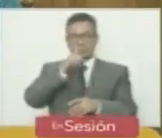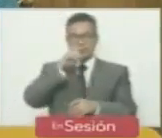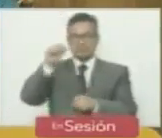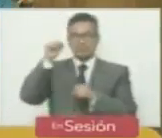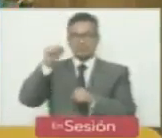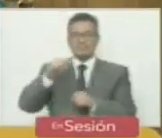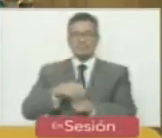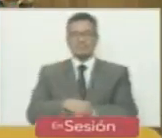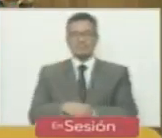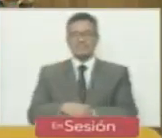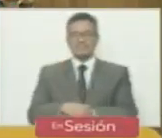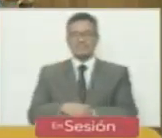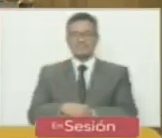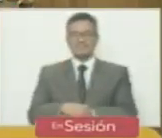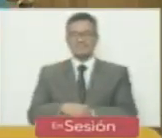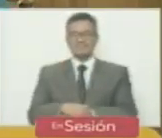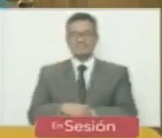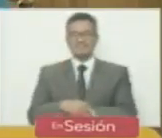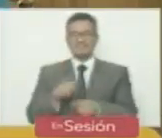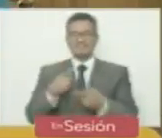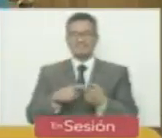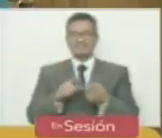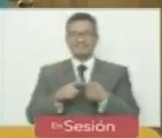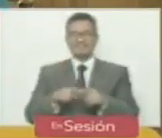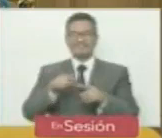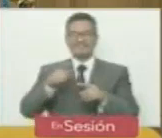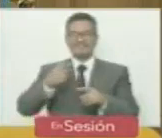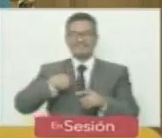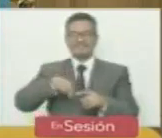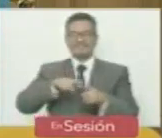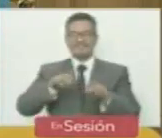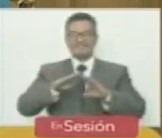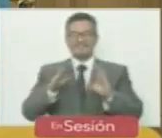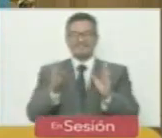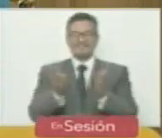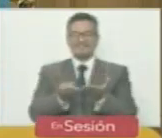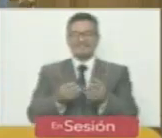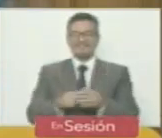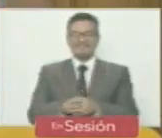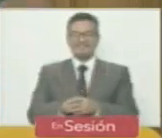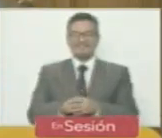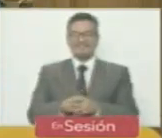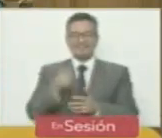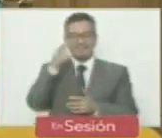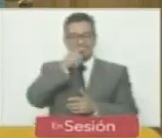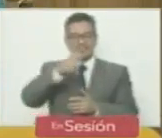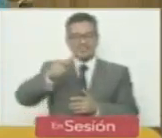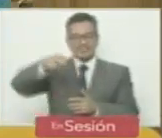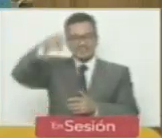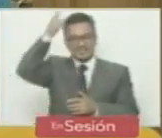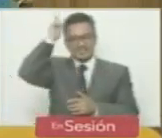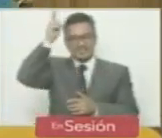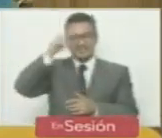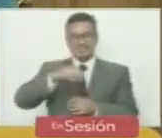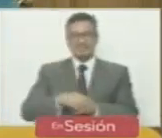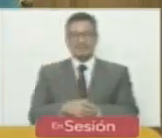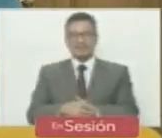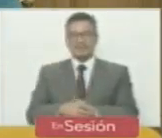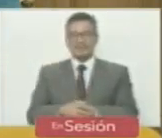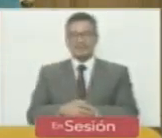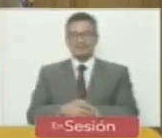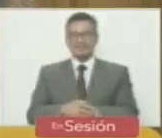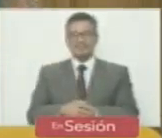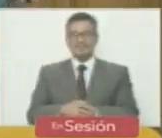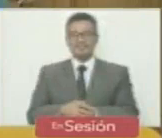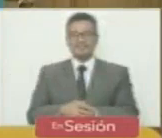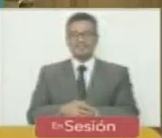Maduro, a los que nos subestiman en el mundo, a los pueblos indígenas del mundo y